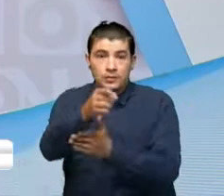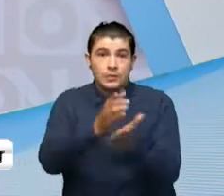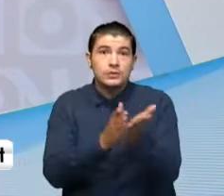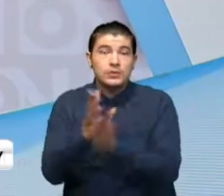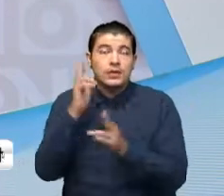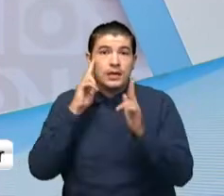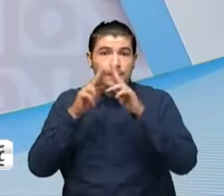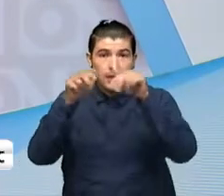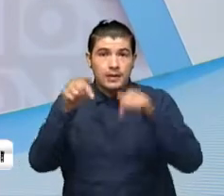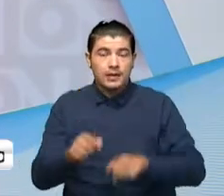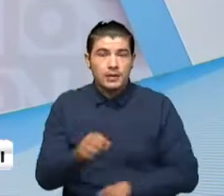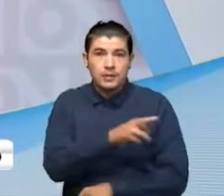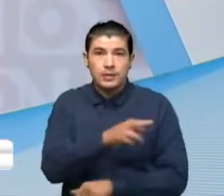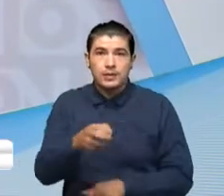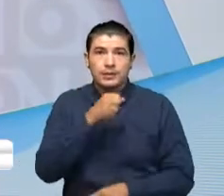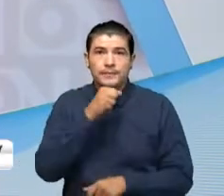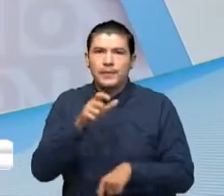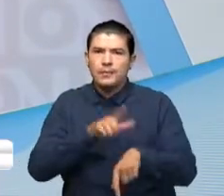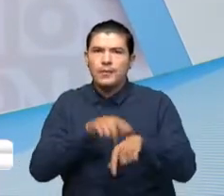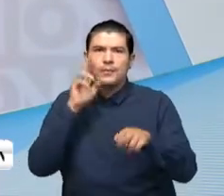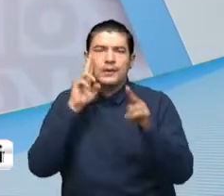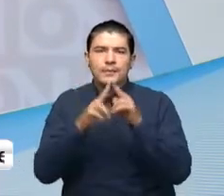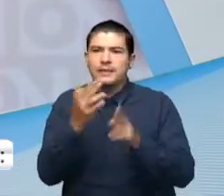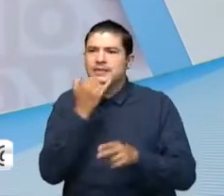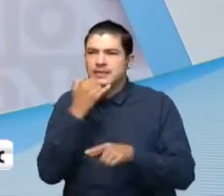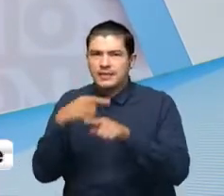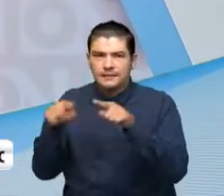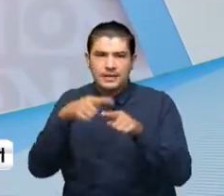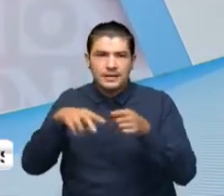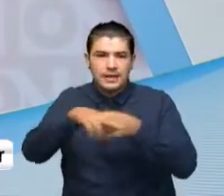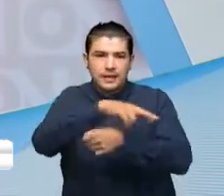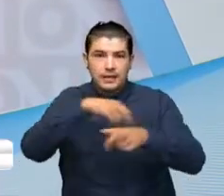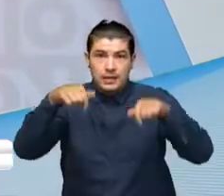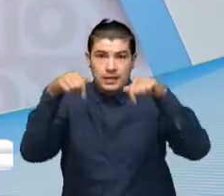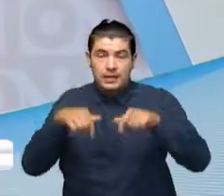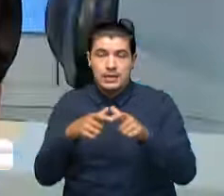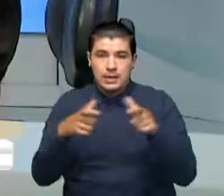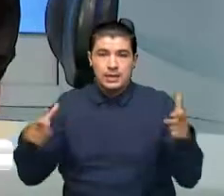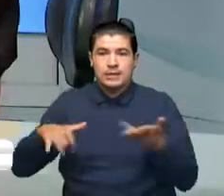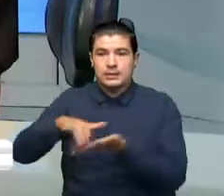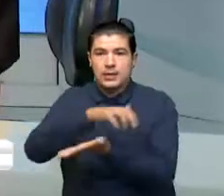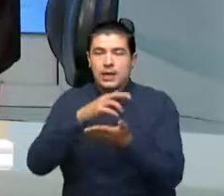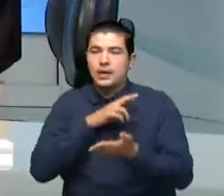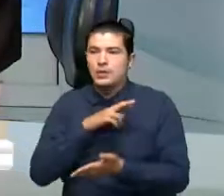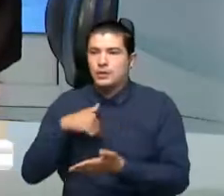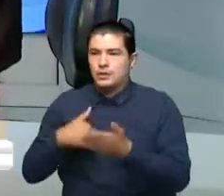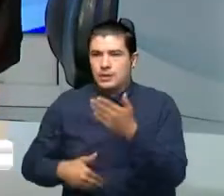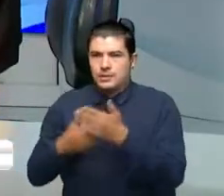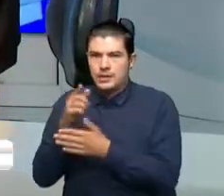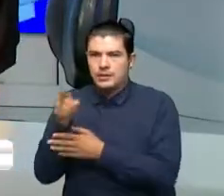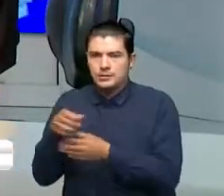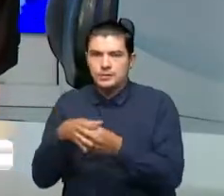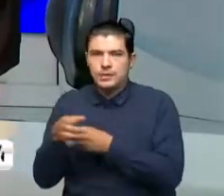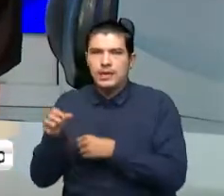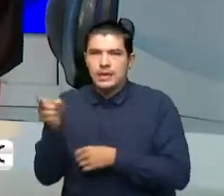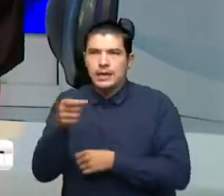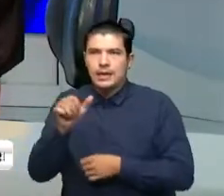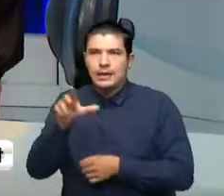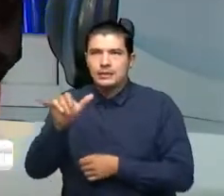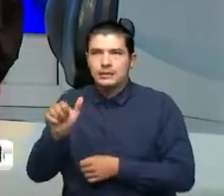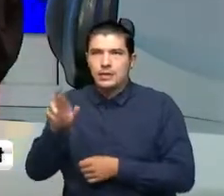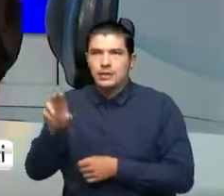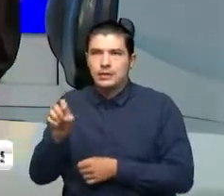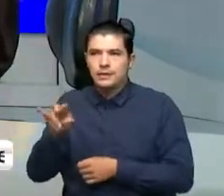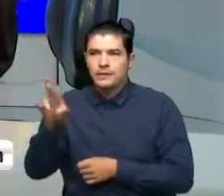Es momento de conocer lo que pasa en las diferentes provincias y regiones del Gran Santander. Vamos a iniciar exactamente en García Rovira. Así es, nuestra compañera